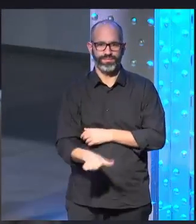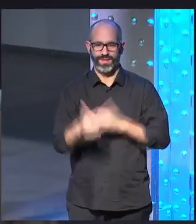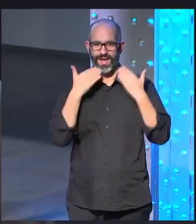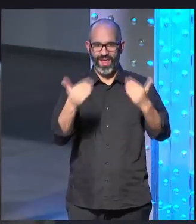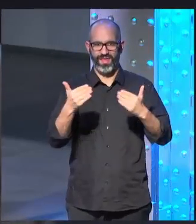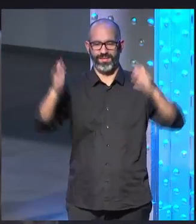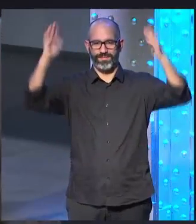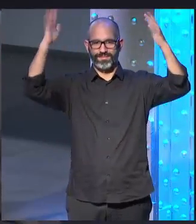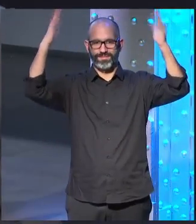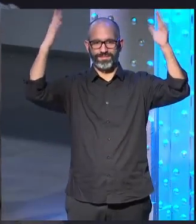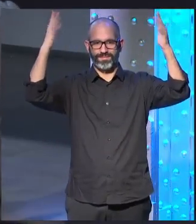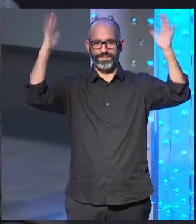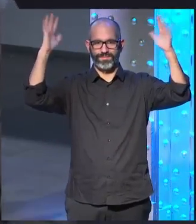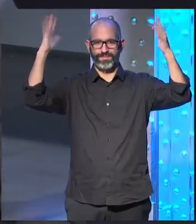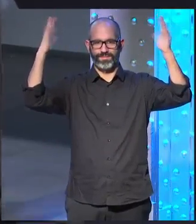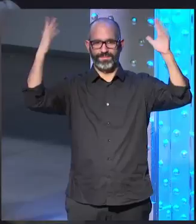gracias.